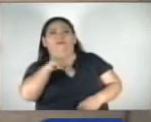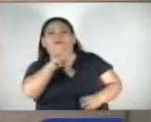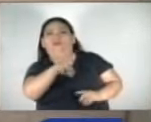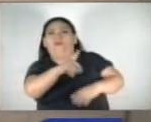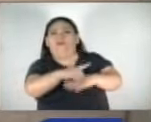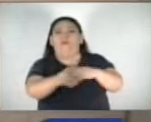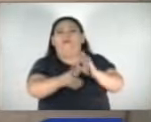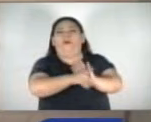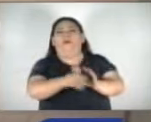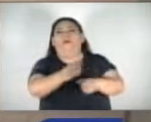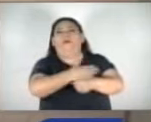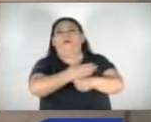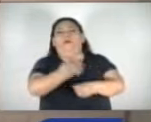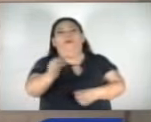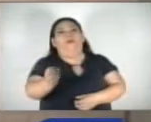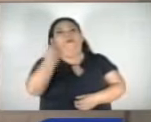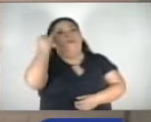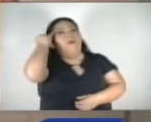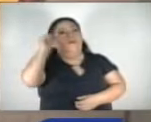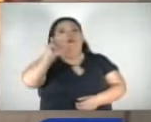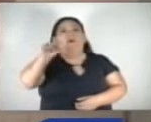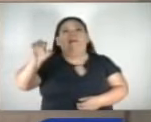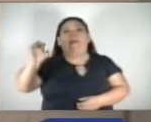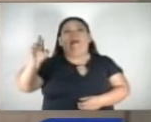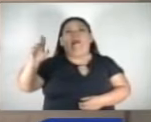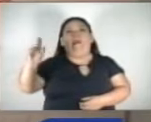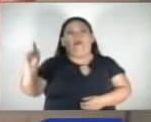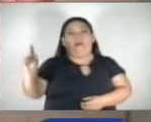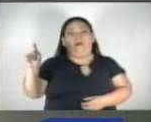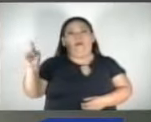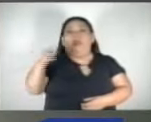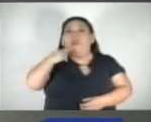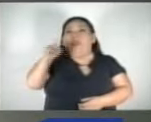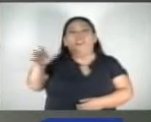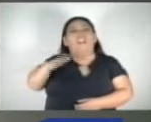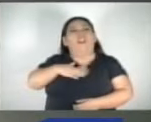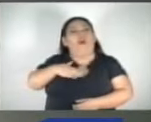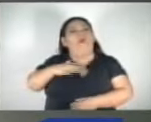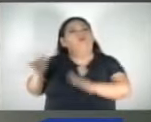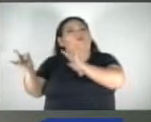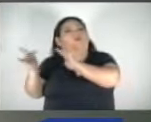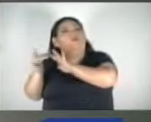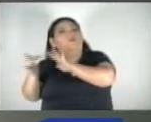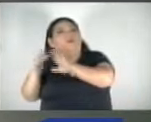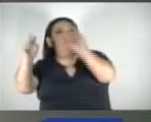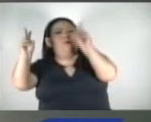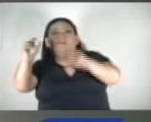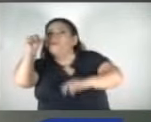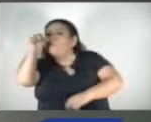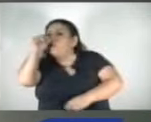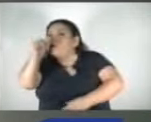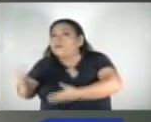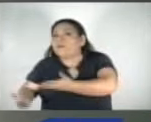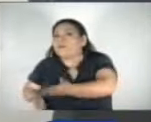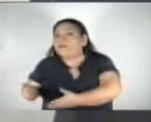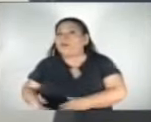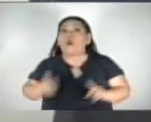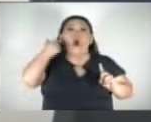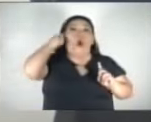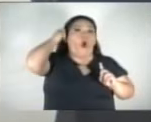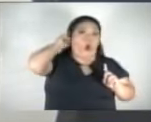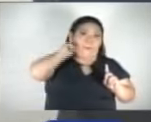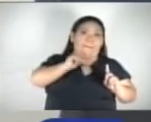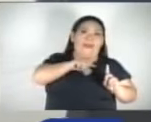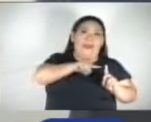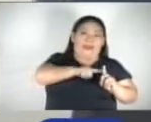del diputado de Nuevas Ideas, Eric García, acusándolo de tener nexos con el narcotráfico.